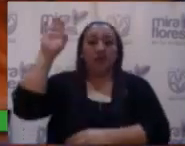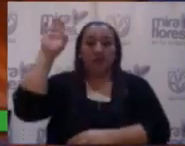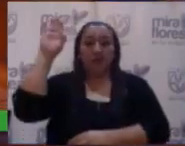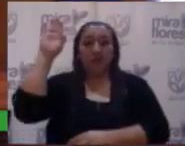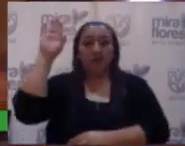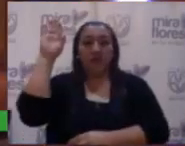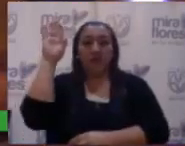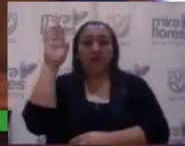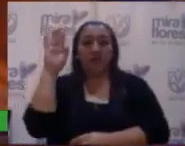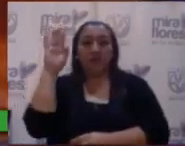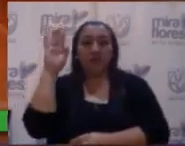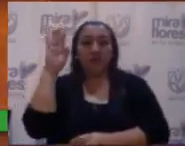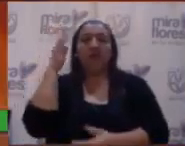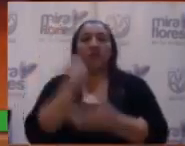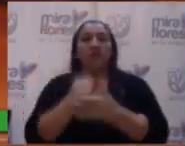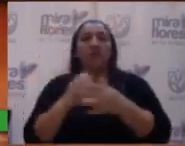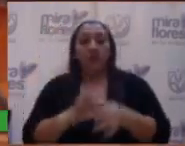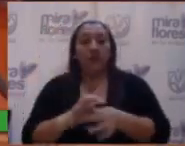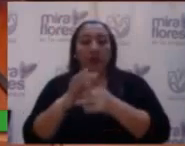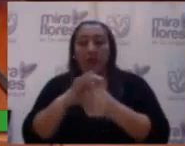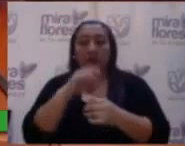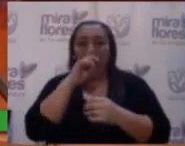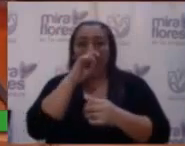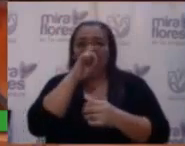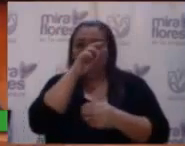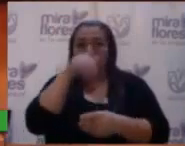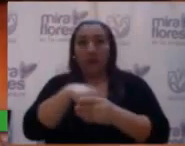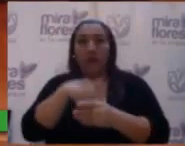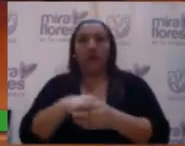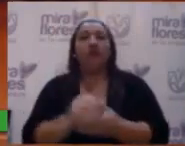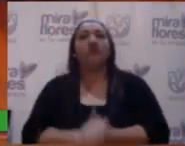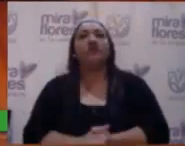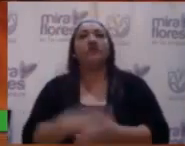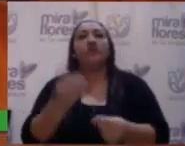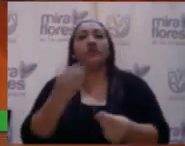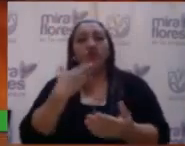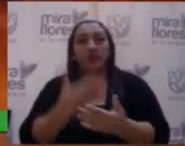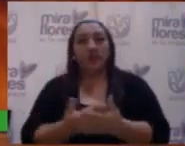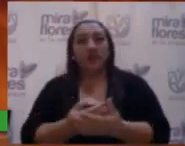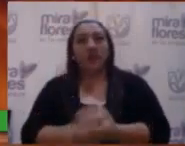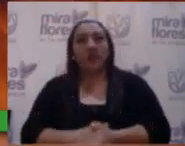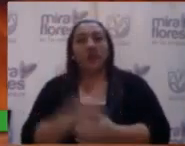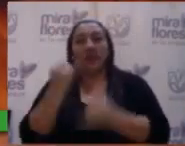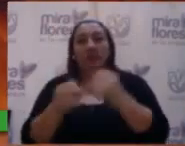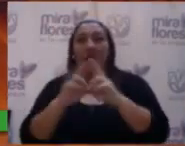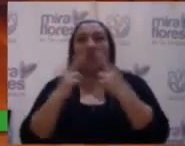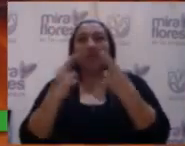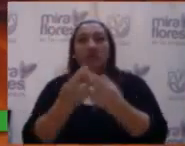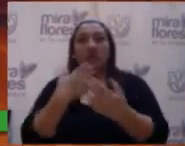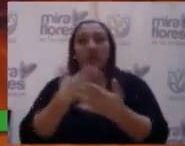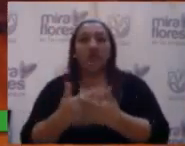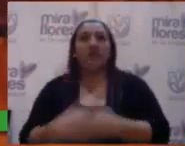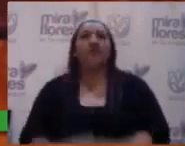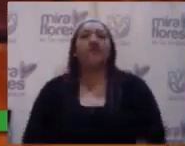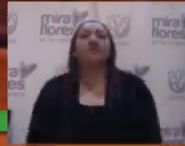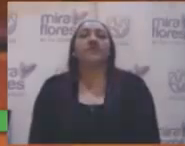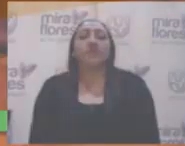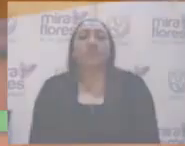conformidad se aprueba también por unanimidad de votos muchísimas gracias y se levanta la sesión